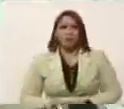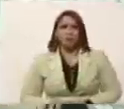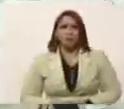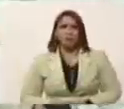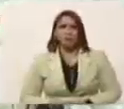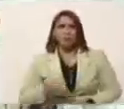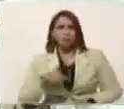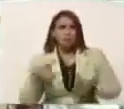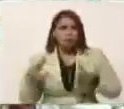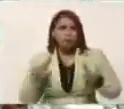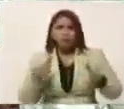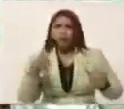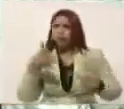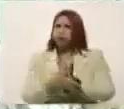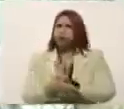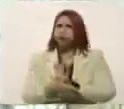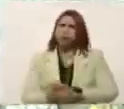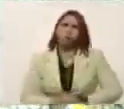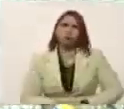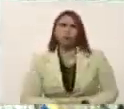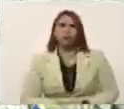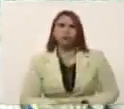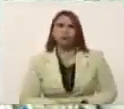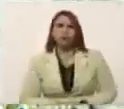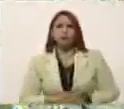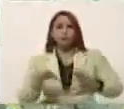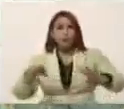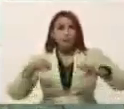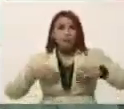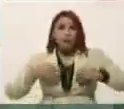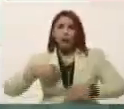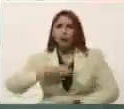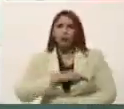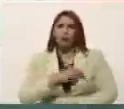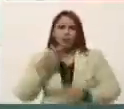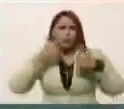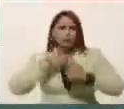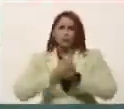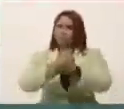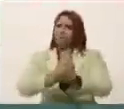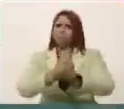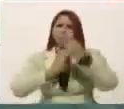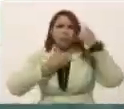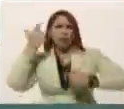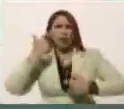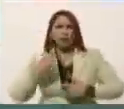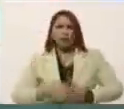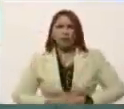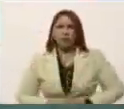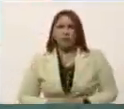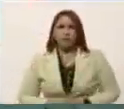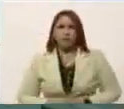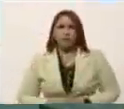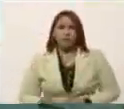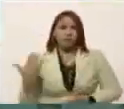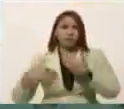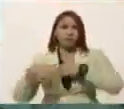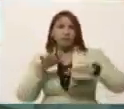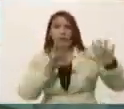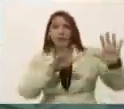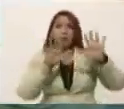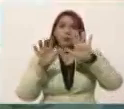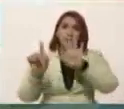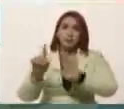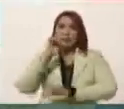Ese camino que tomó nuestro comandante, amado comandante Hugo Chávez, hace 16